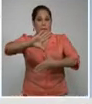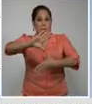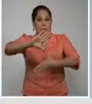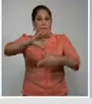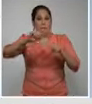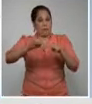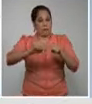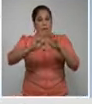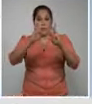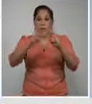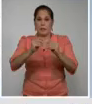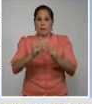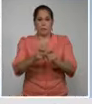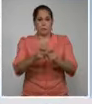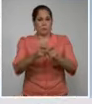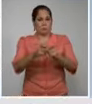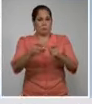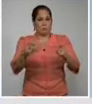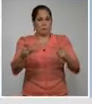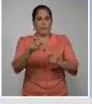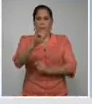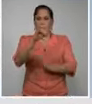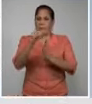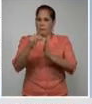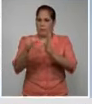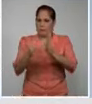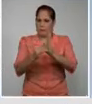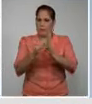ya la cifra alcanza